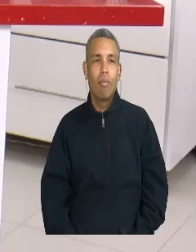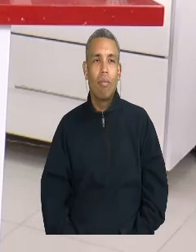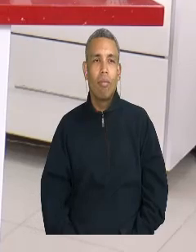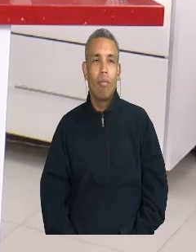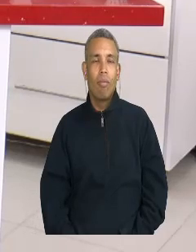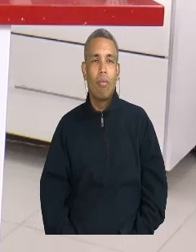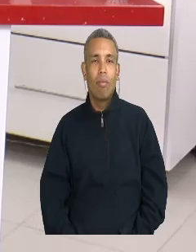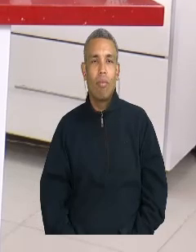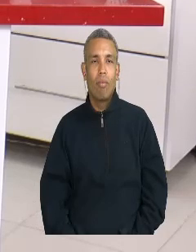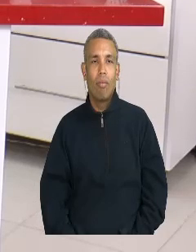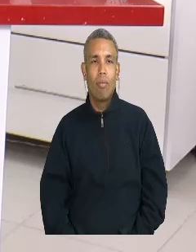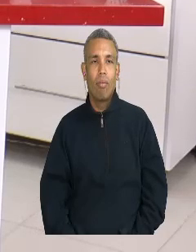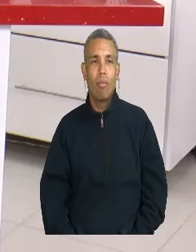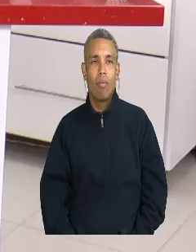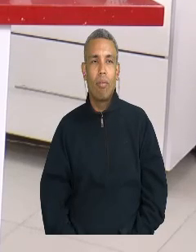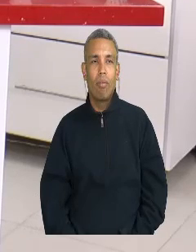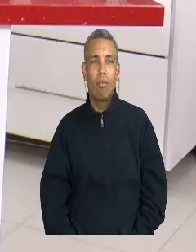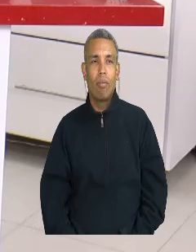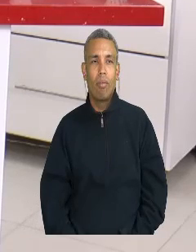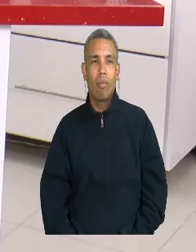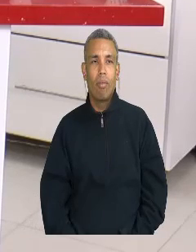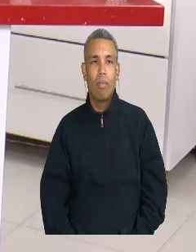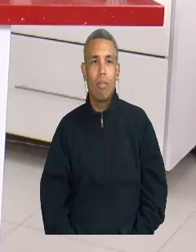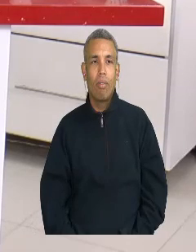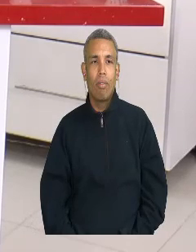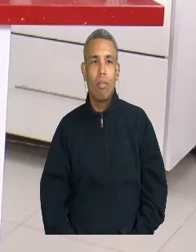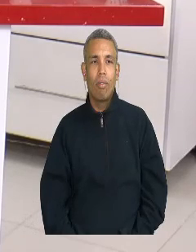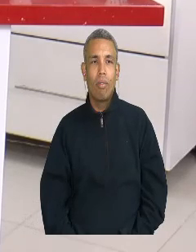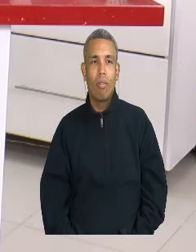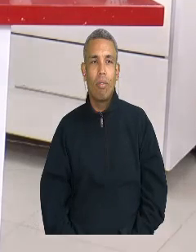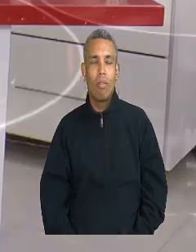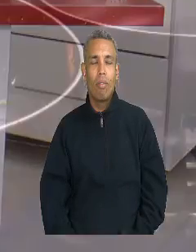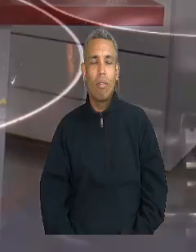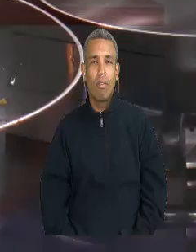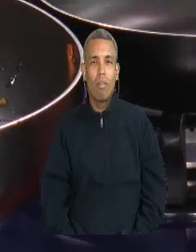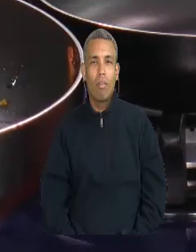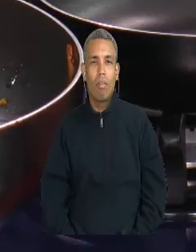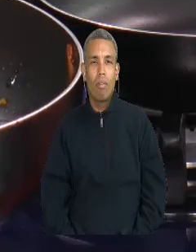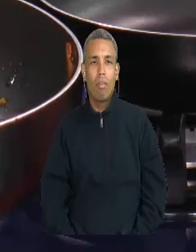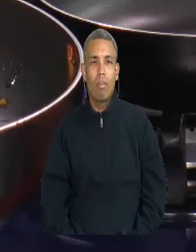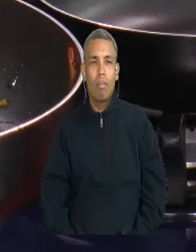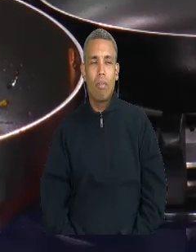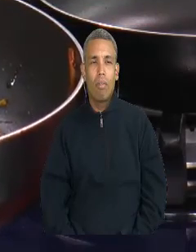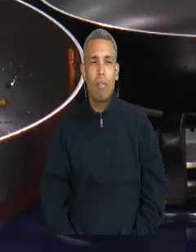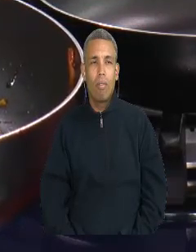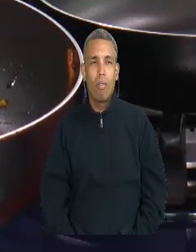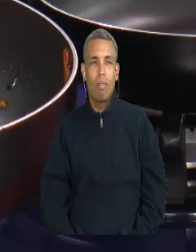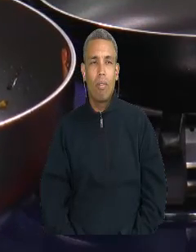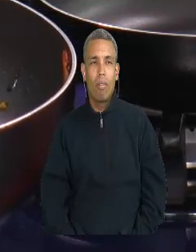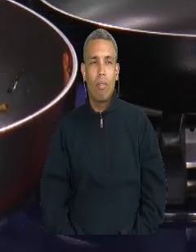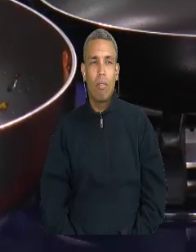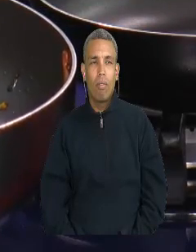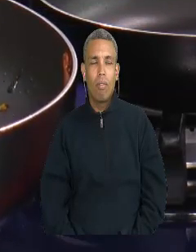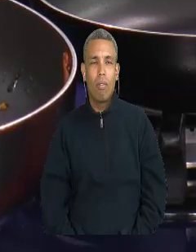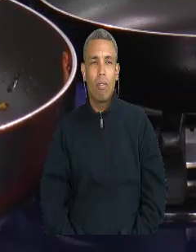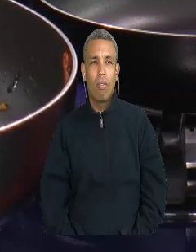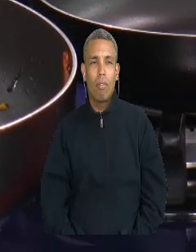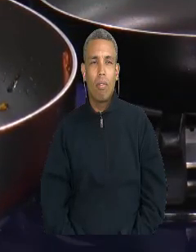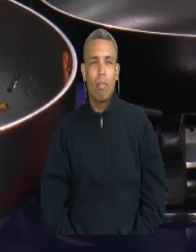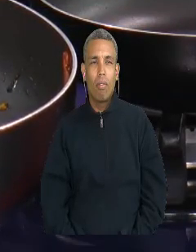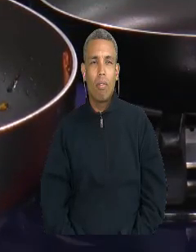Entonces, acá ya faltaría, ahí ya los camarones están en su punto. También es recomendable no dar mucha